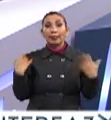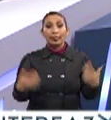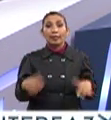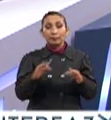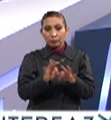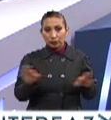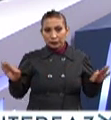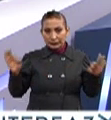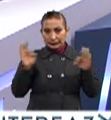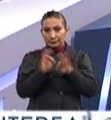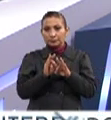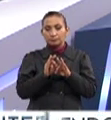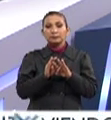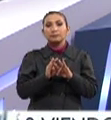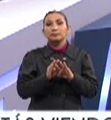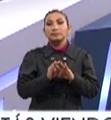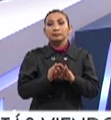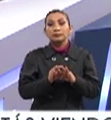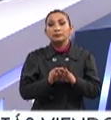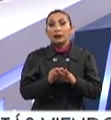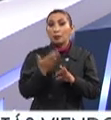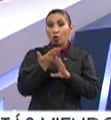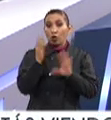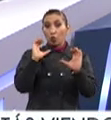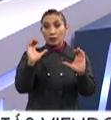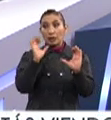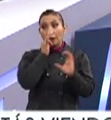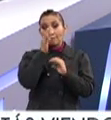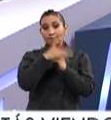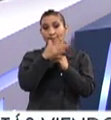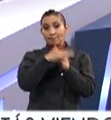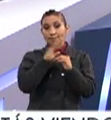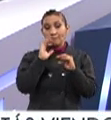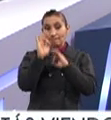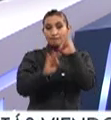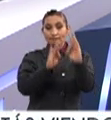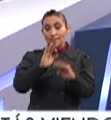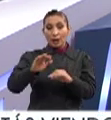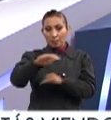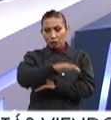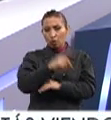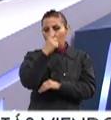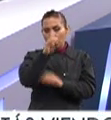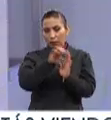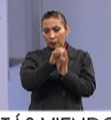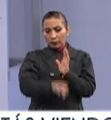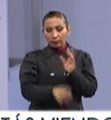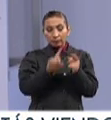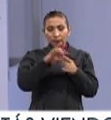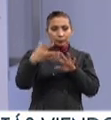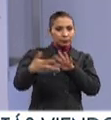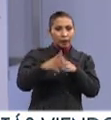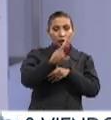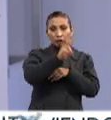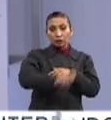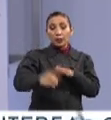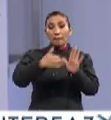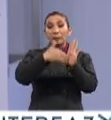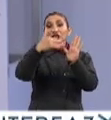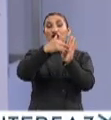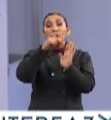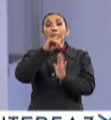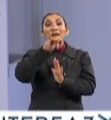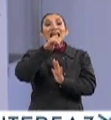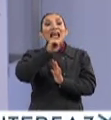muy importantes y muy de cuidado para el ambiente. Como de ellos, pues que aproximadamente 200 millones